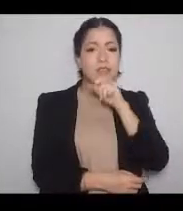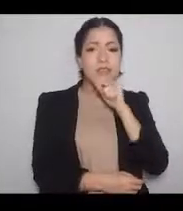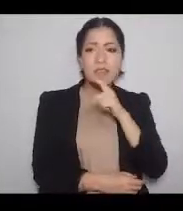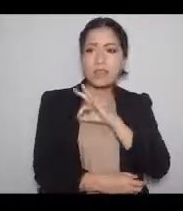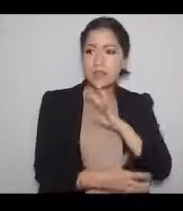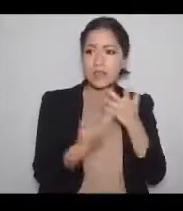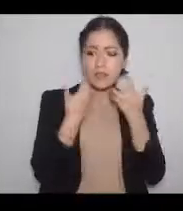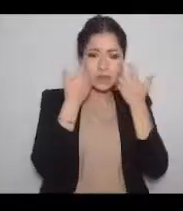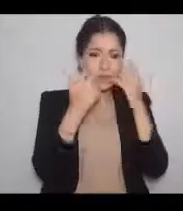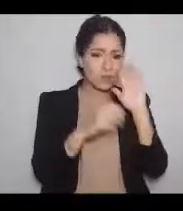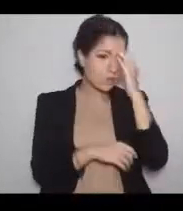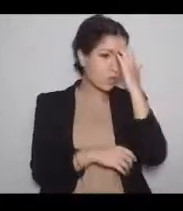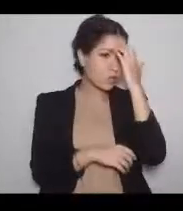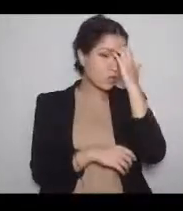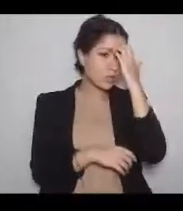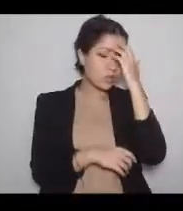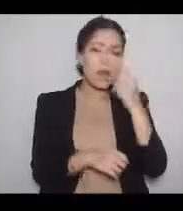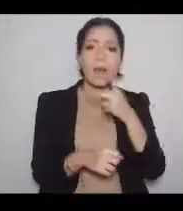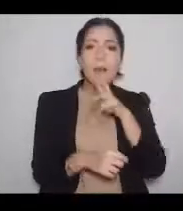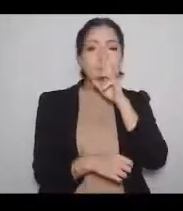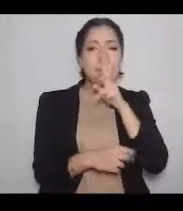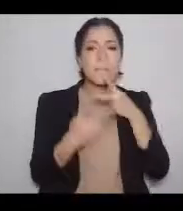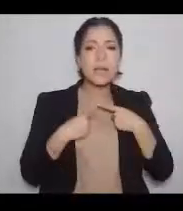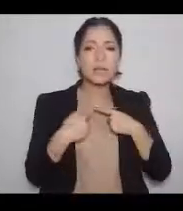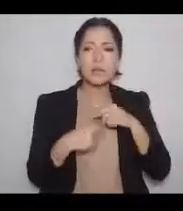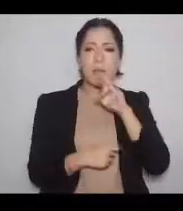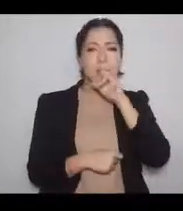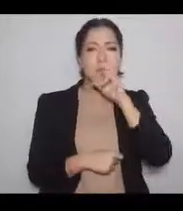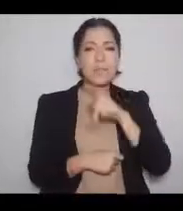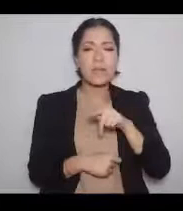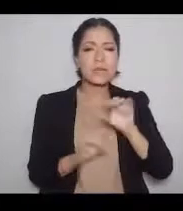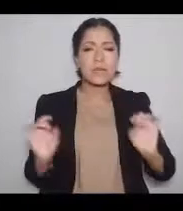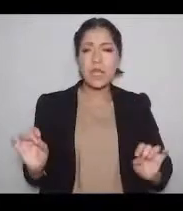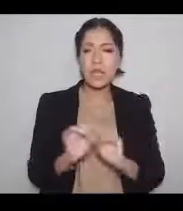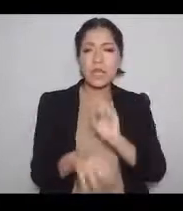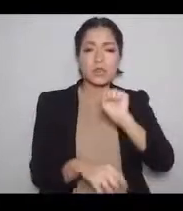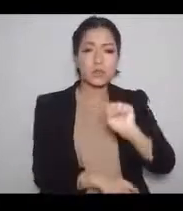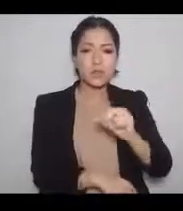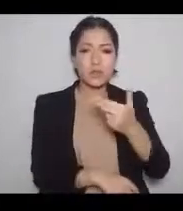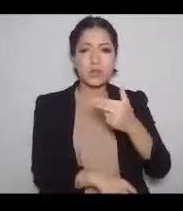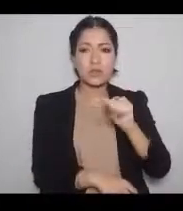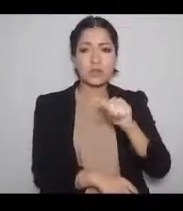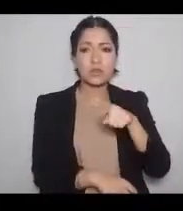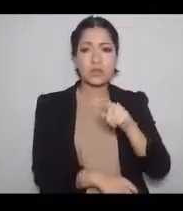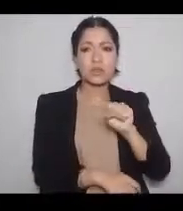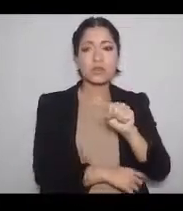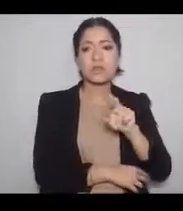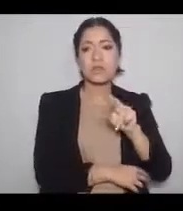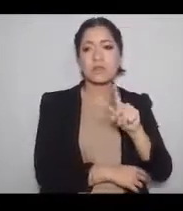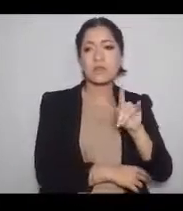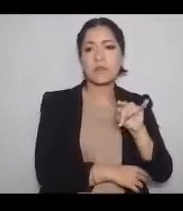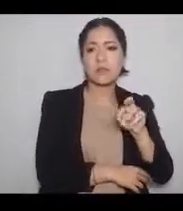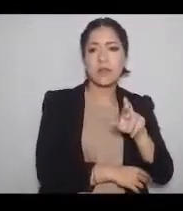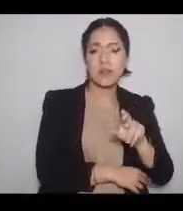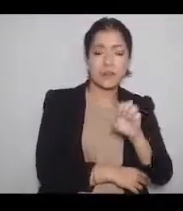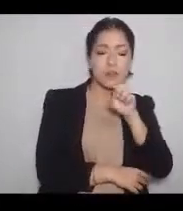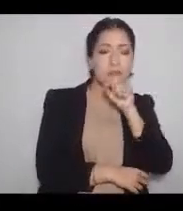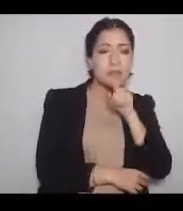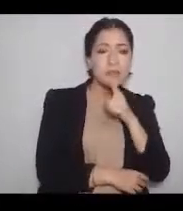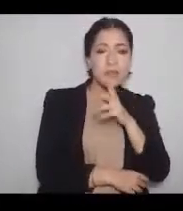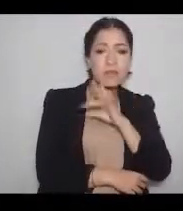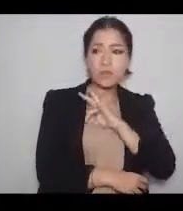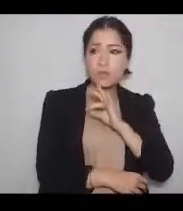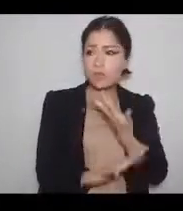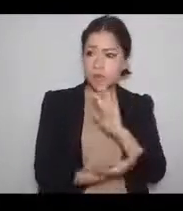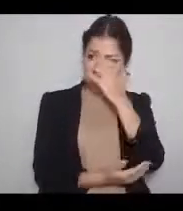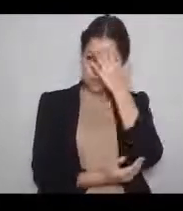conocer al máximo astrónomo de su época. ¿Te imaginas si Shakespeare los hubiera encontrado? Tico era danés, como Hamlet. Es lo que